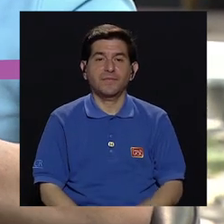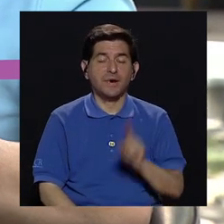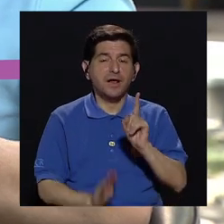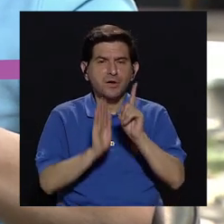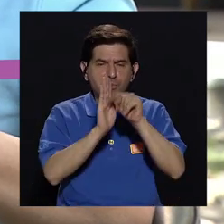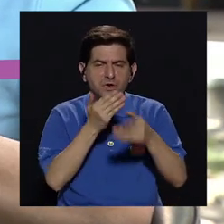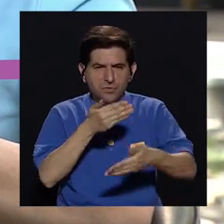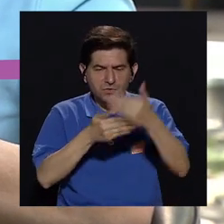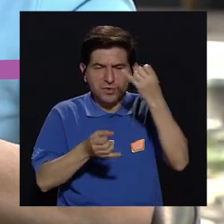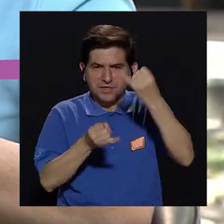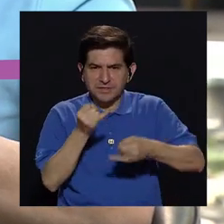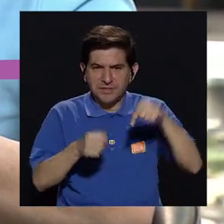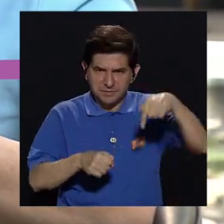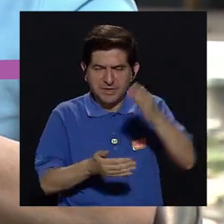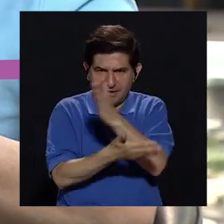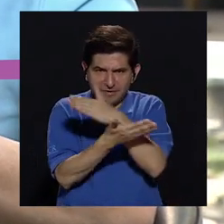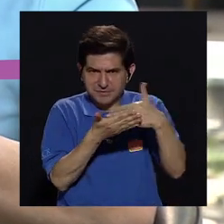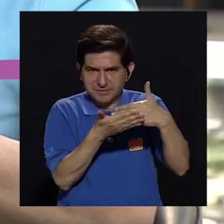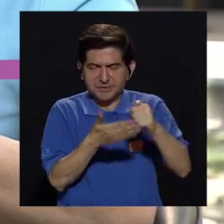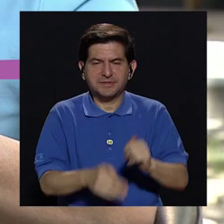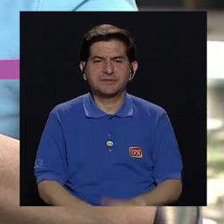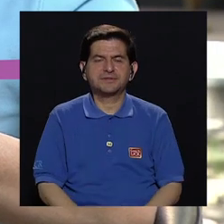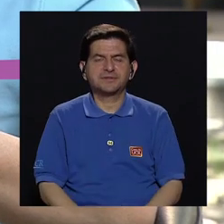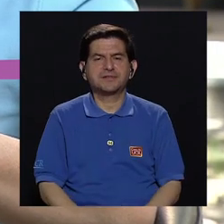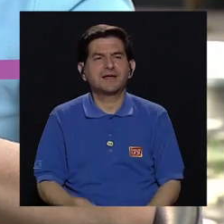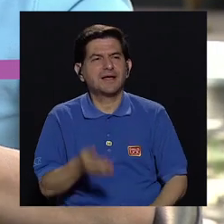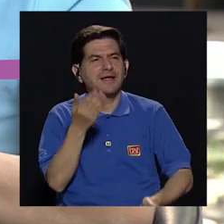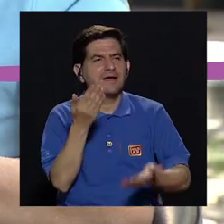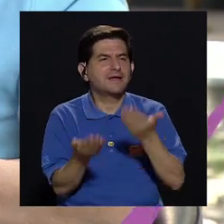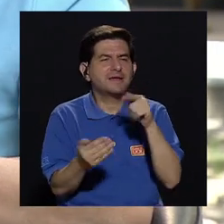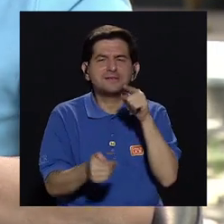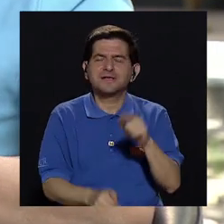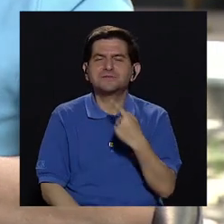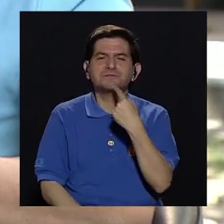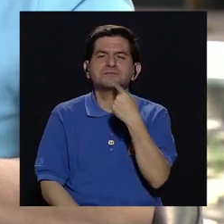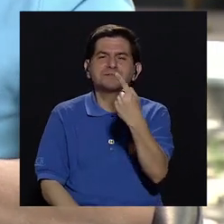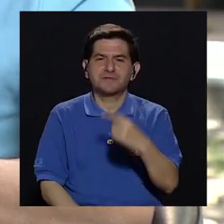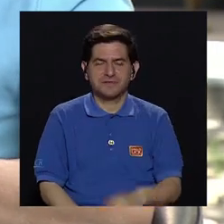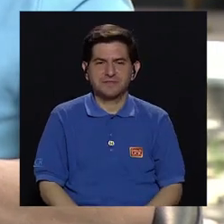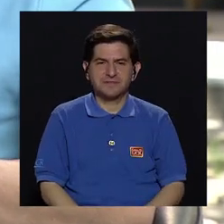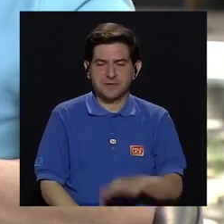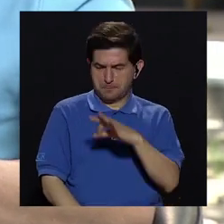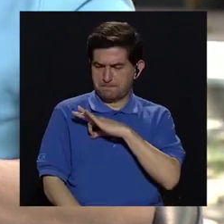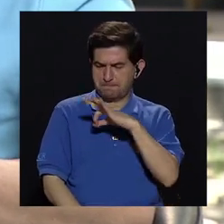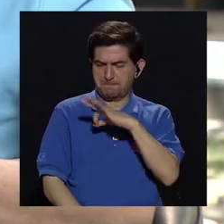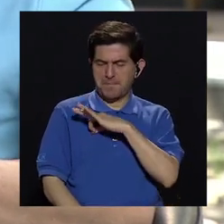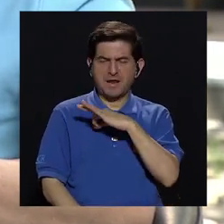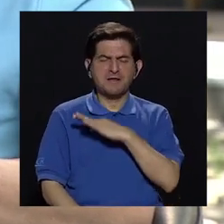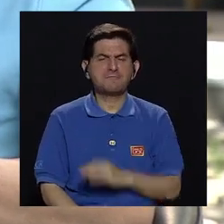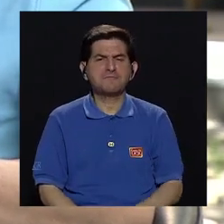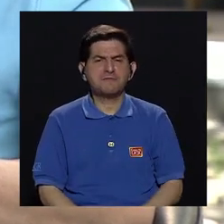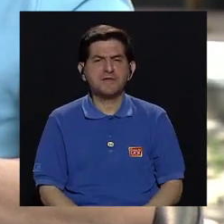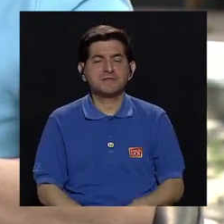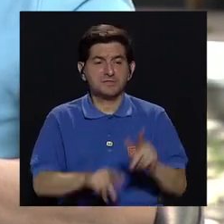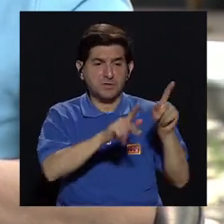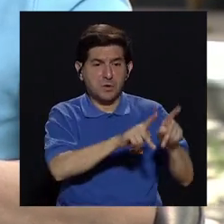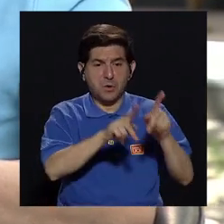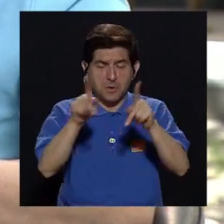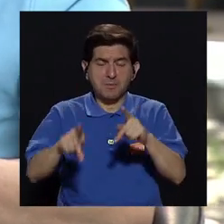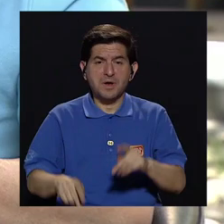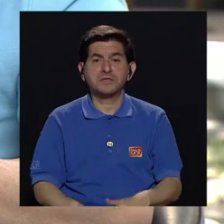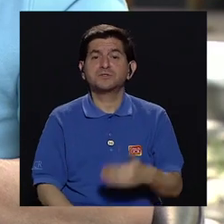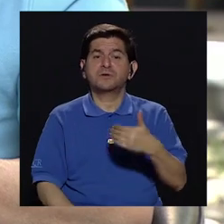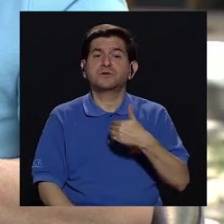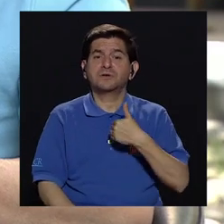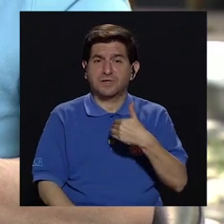nos queda un minuto para terminar este bloque. ¿Y cuál podría así como puntuar que son los beneficios más tangibles que los